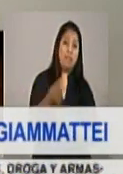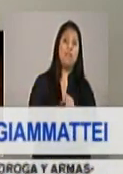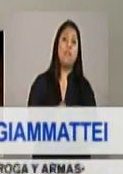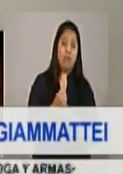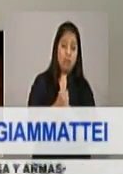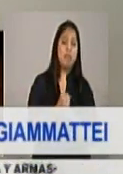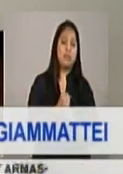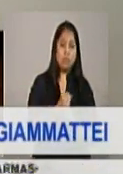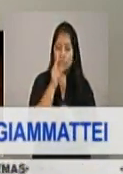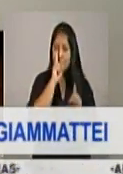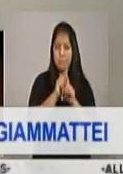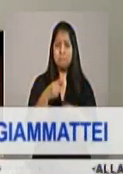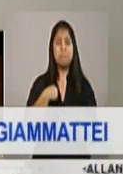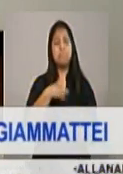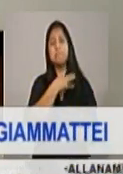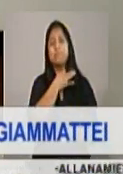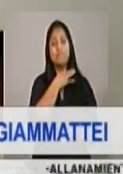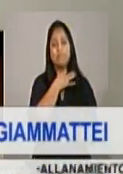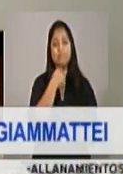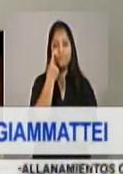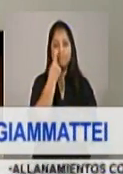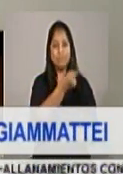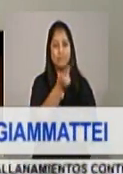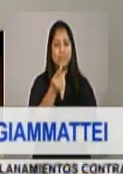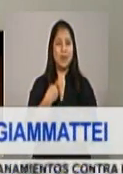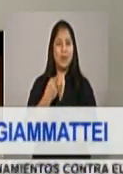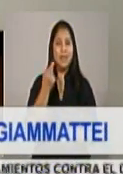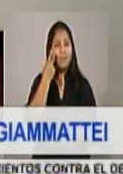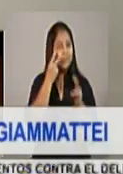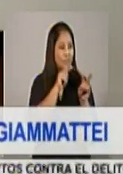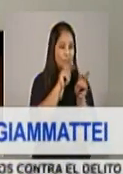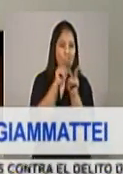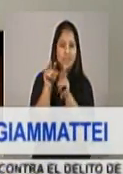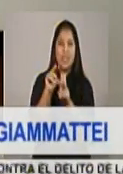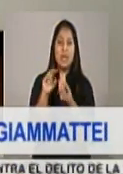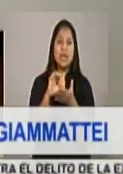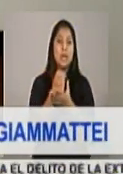para mí fue un verdadero gusto, de veras, sentirme, ver a mi equipo